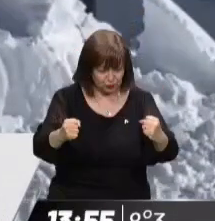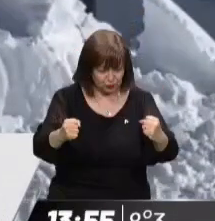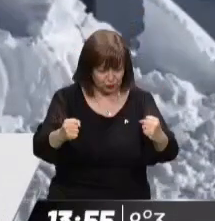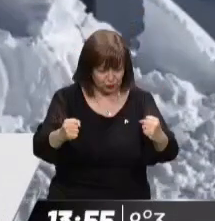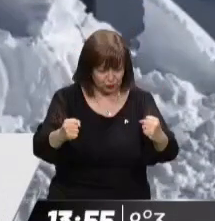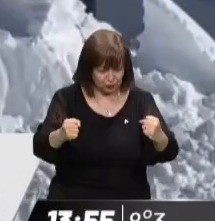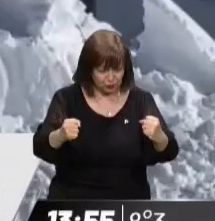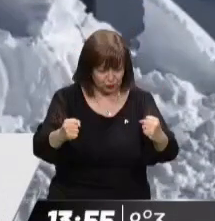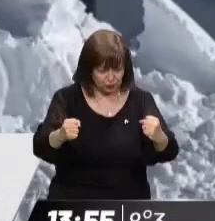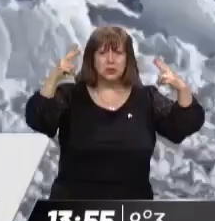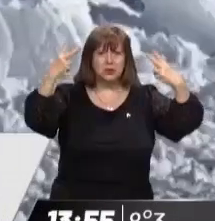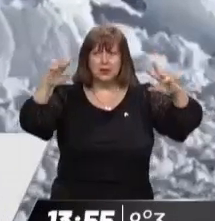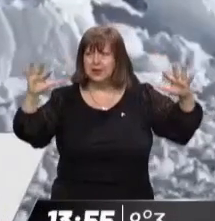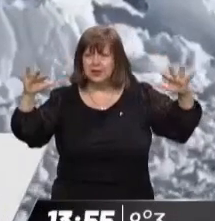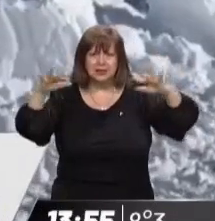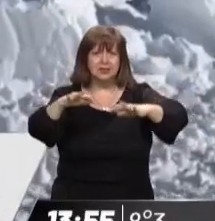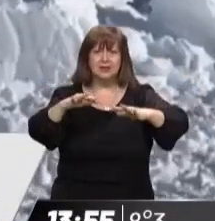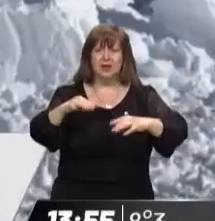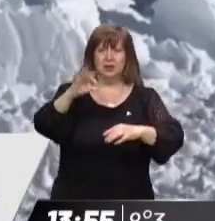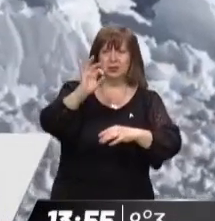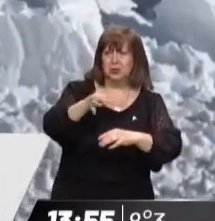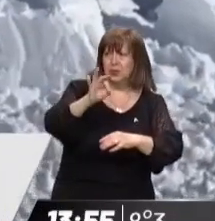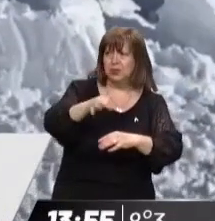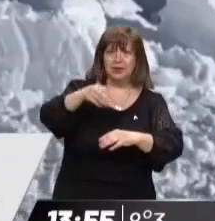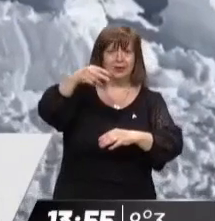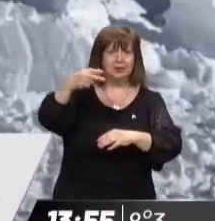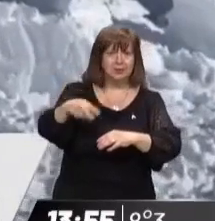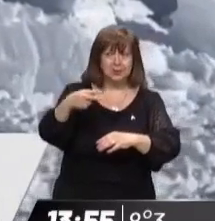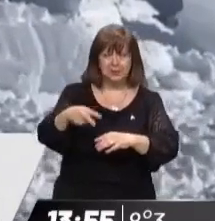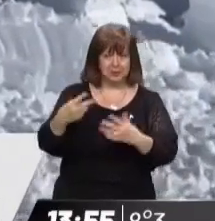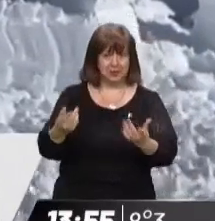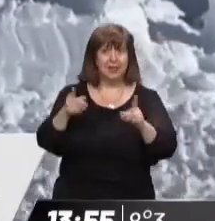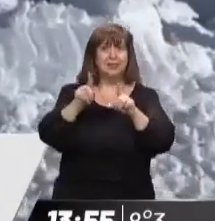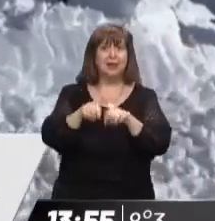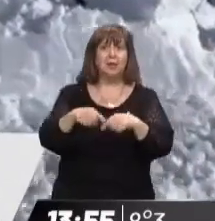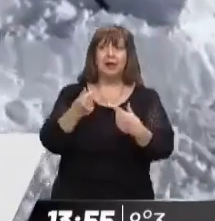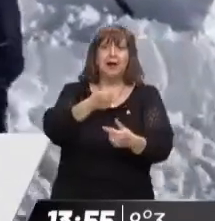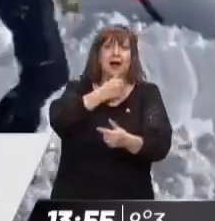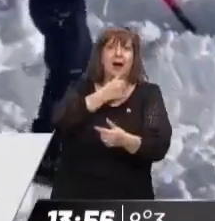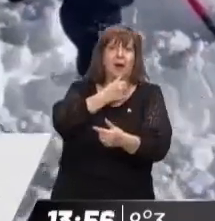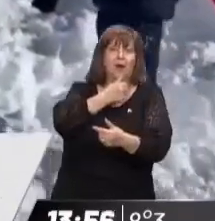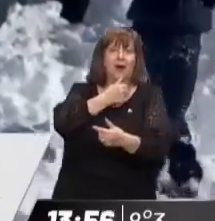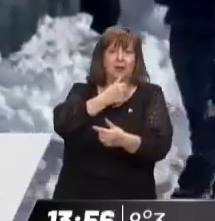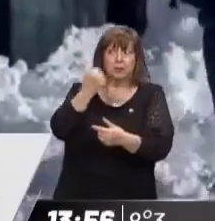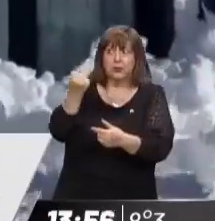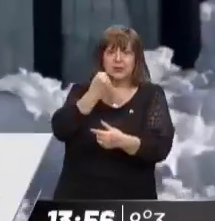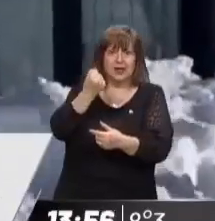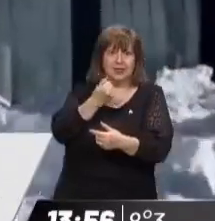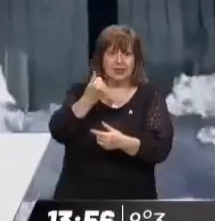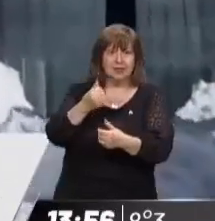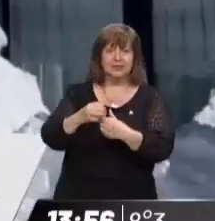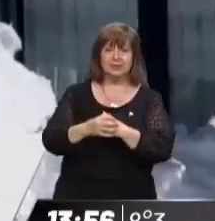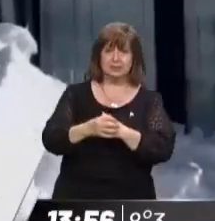la actividad durante varios meses todavía en adelante, sino también por el tema del agua, que es lo que venimos conversando desde hace ya también algunos